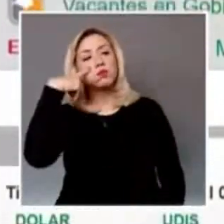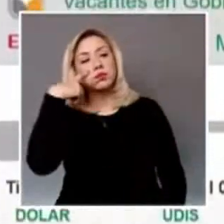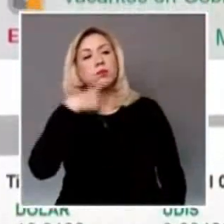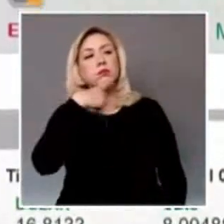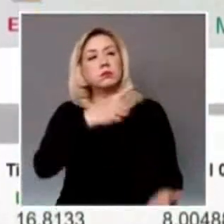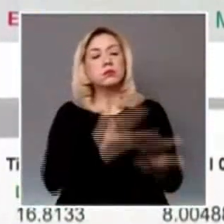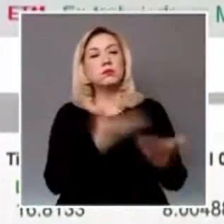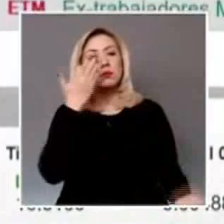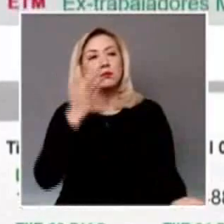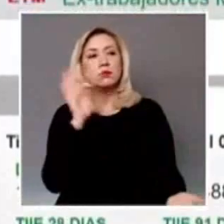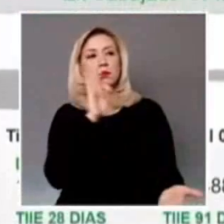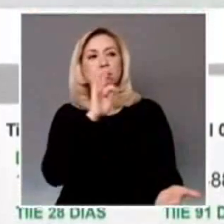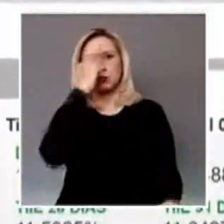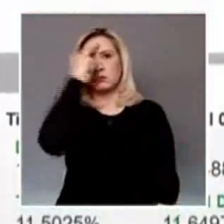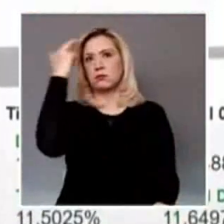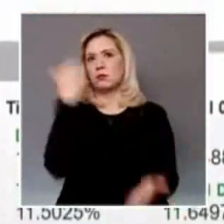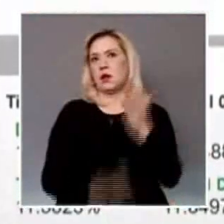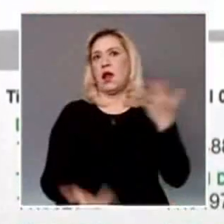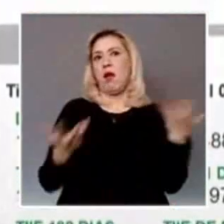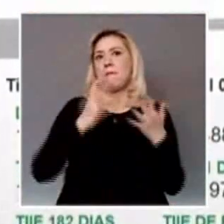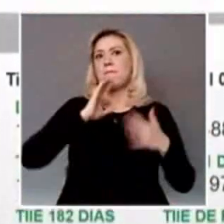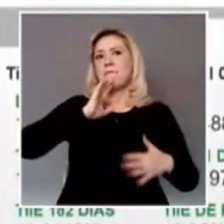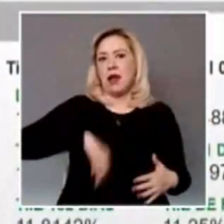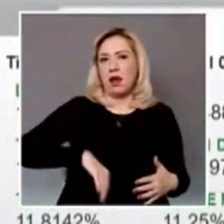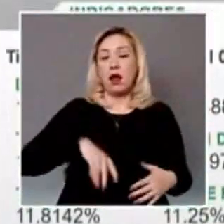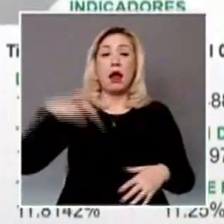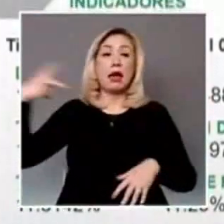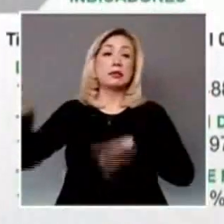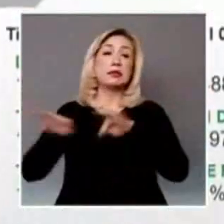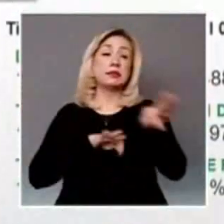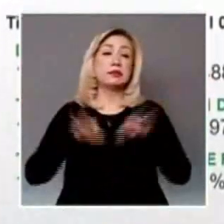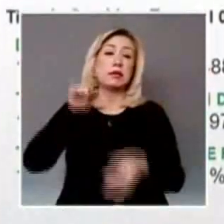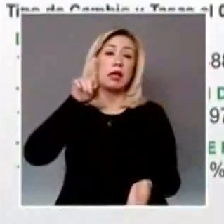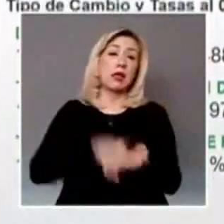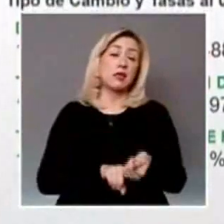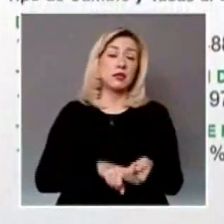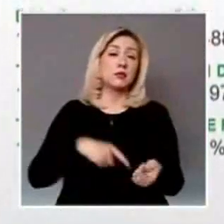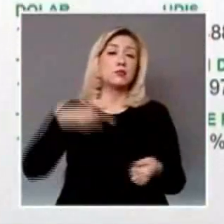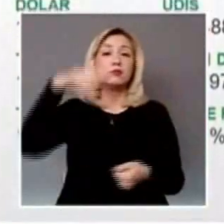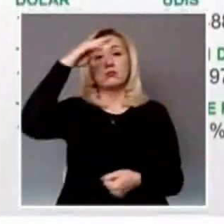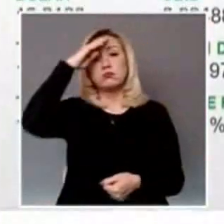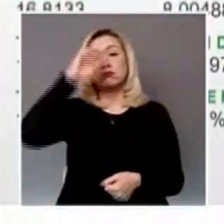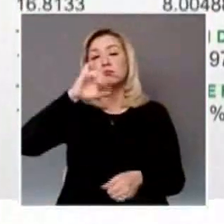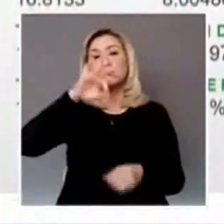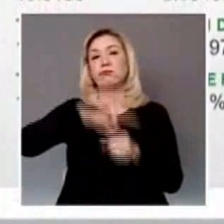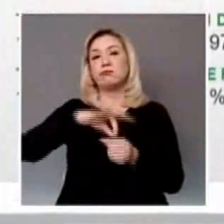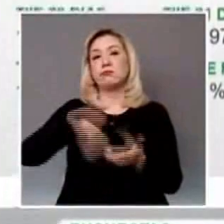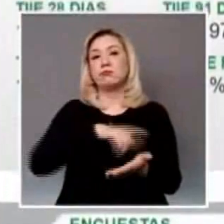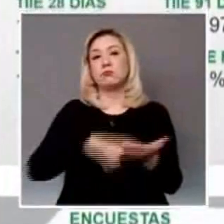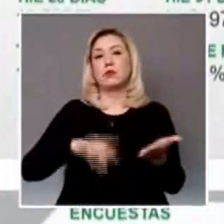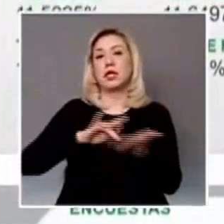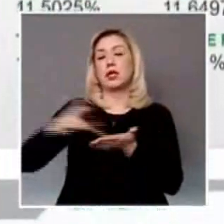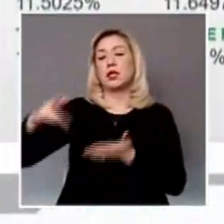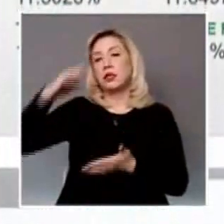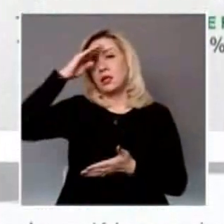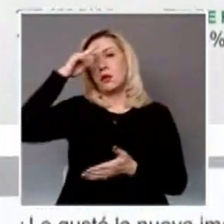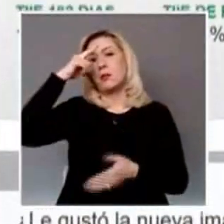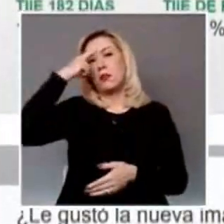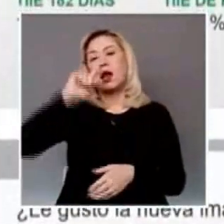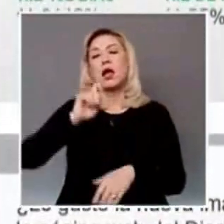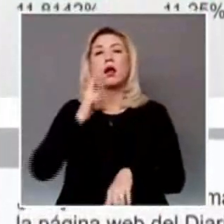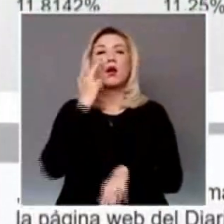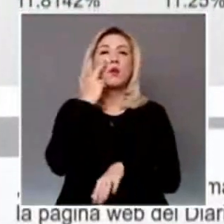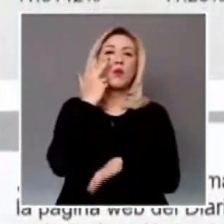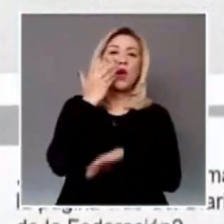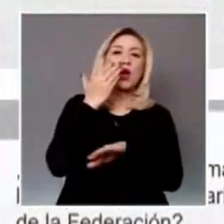faltas graves. Su labor forma parte de las acciones emprendidas por el Tribunal Electoral en materia de responsabilidades